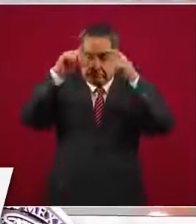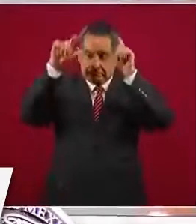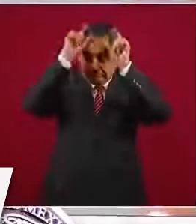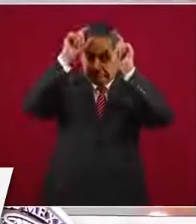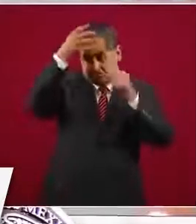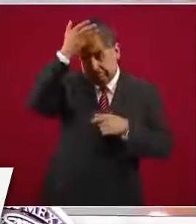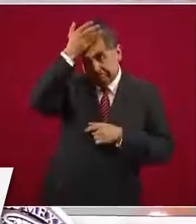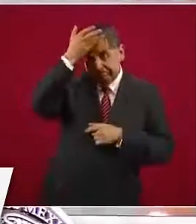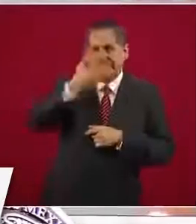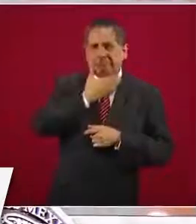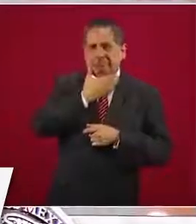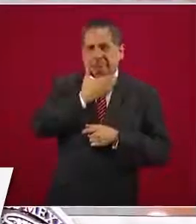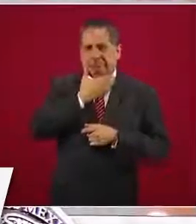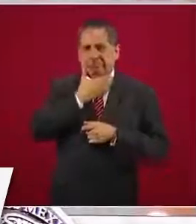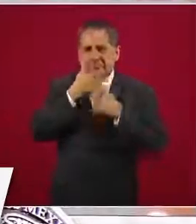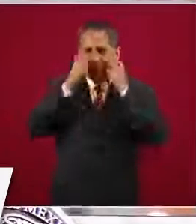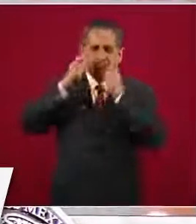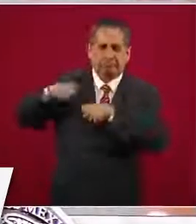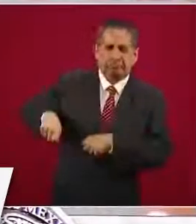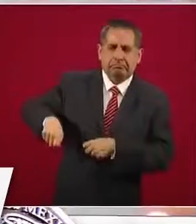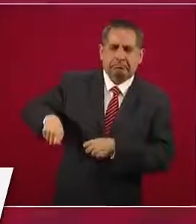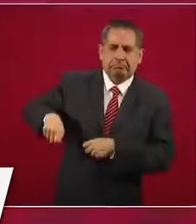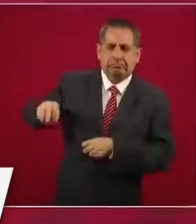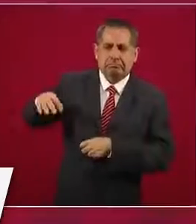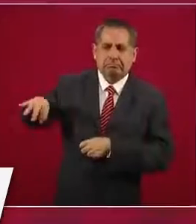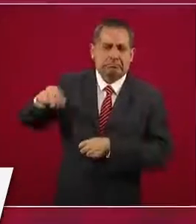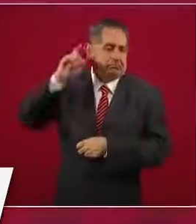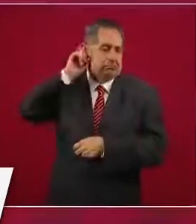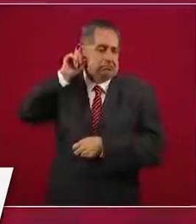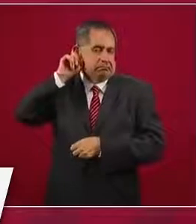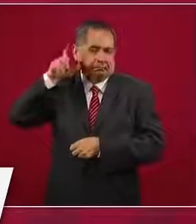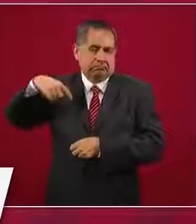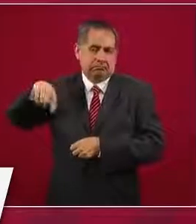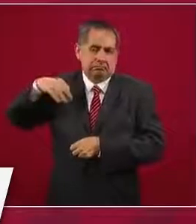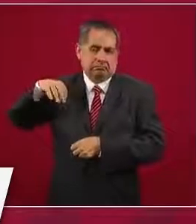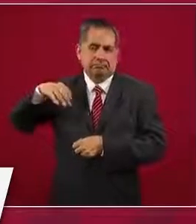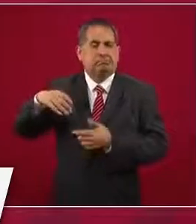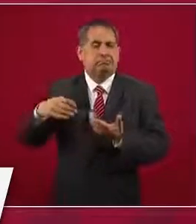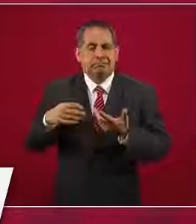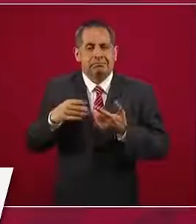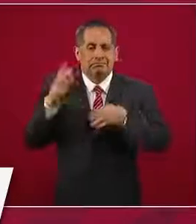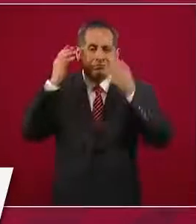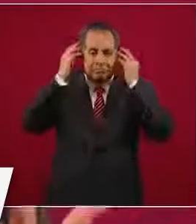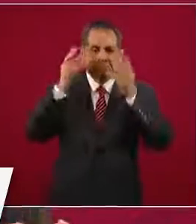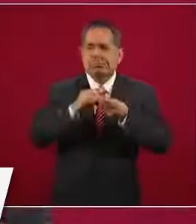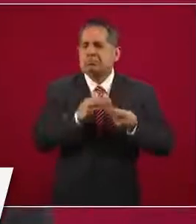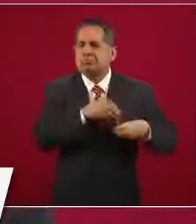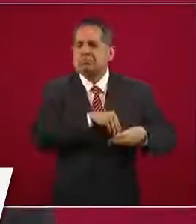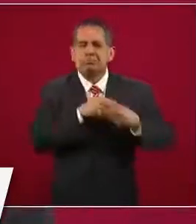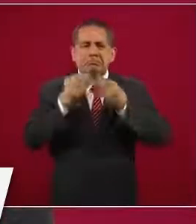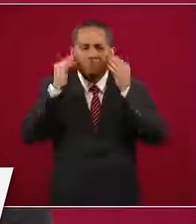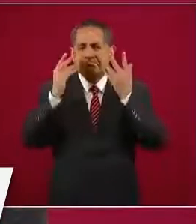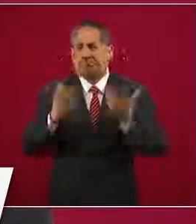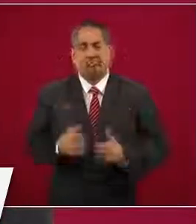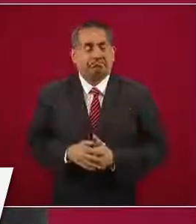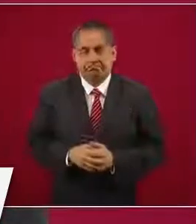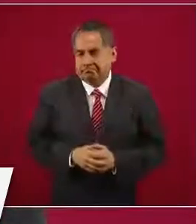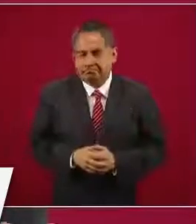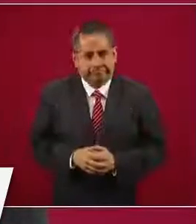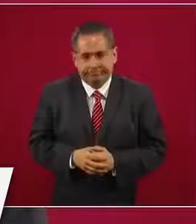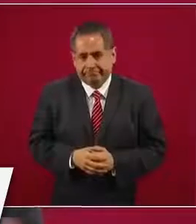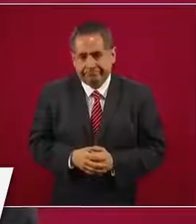sombrero nos lo quitamos está colgando de una oreja lo tocamos y eso ya es